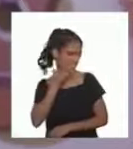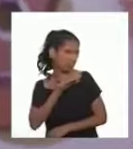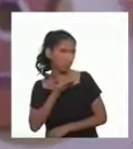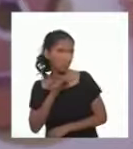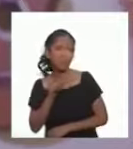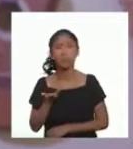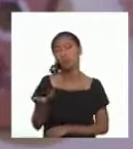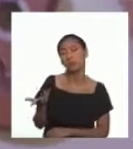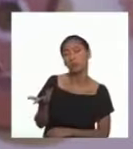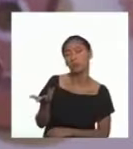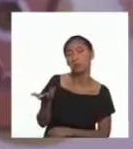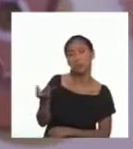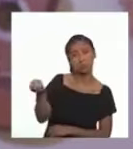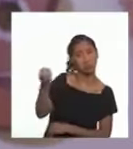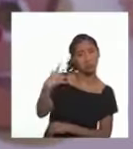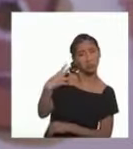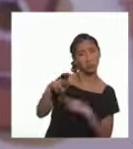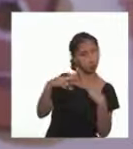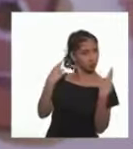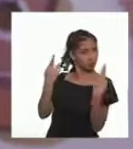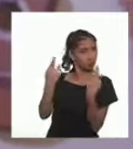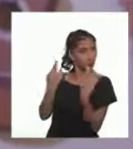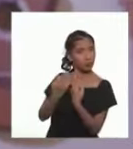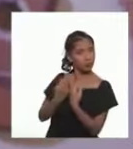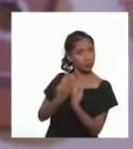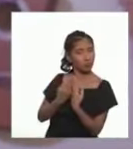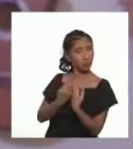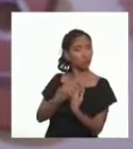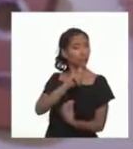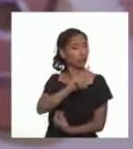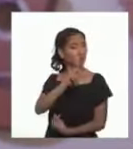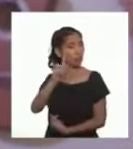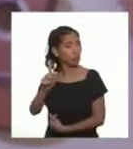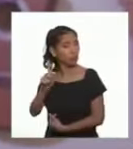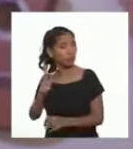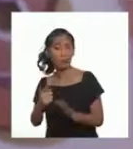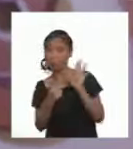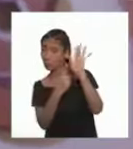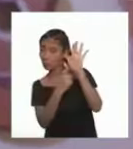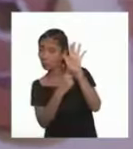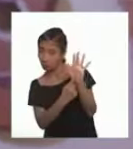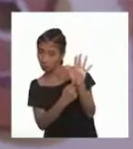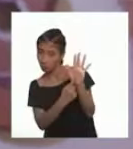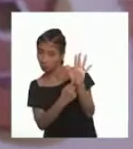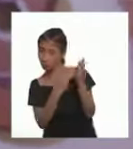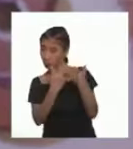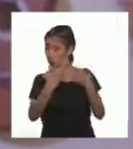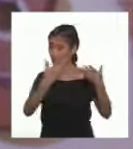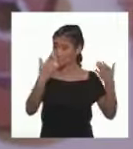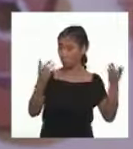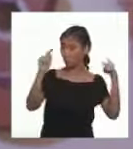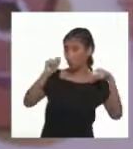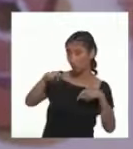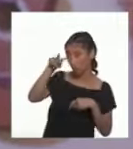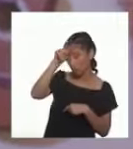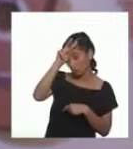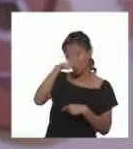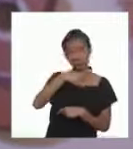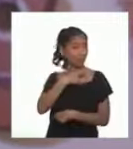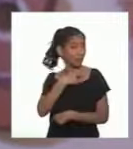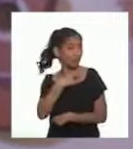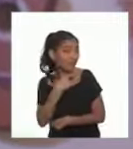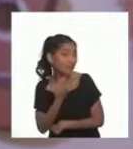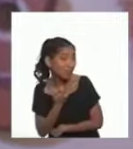Pero me dijo que en la reunión cada uno mostrará un objeto de algún lugar del Perú que nos gusta